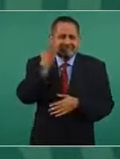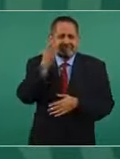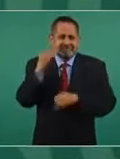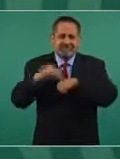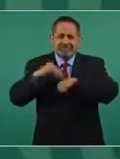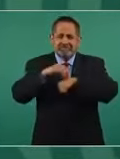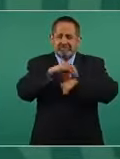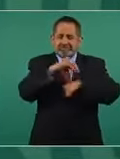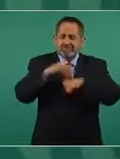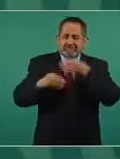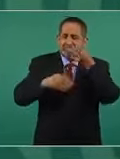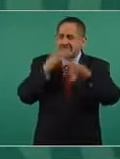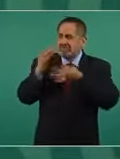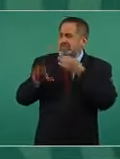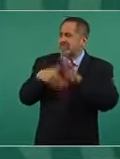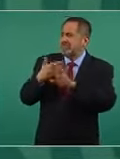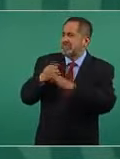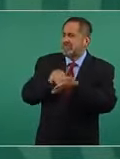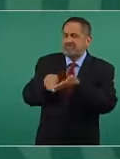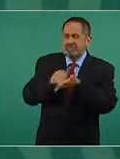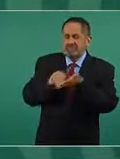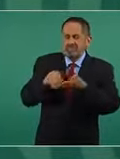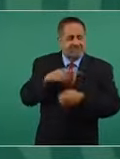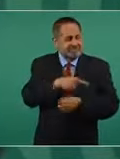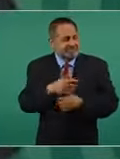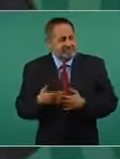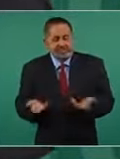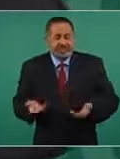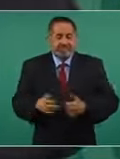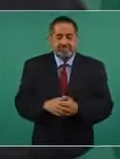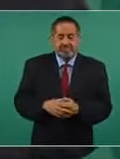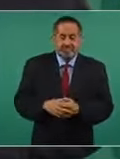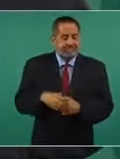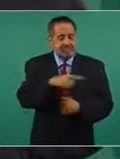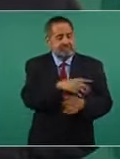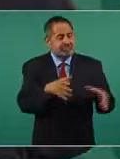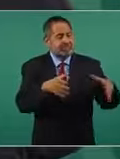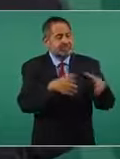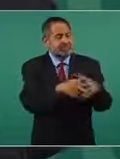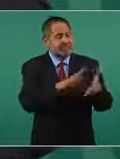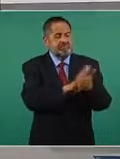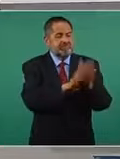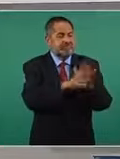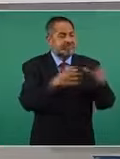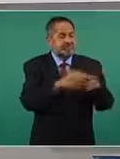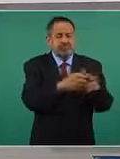y pertenece a la AMPA del periodismo.